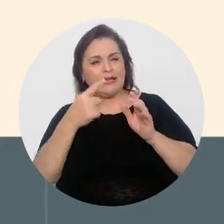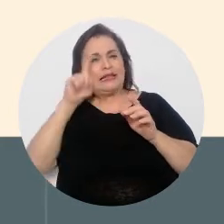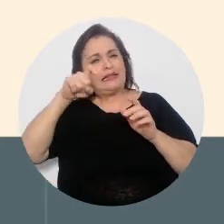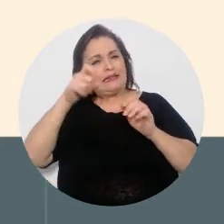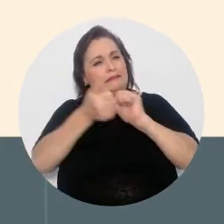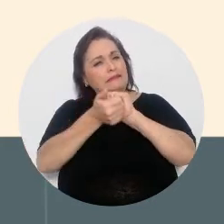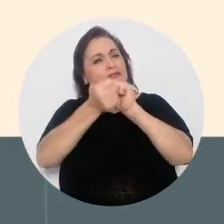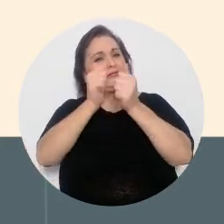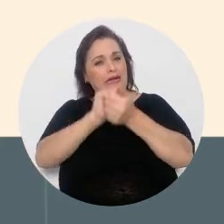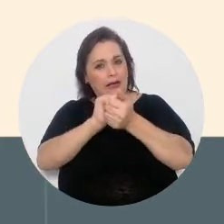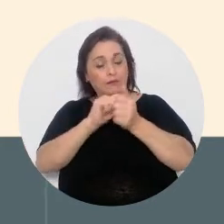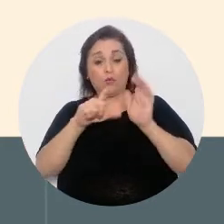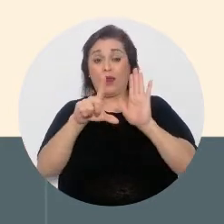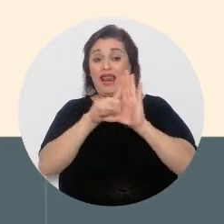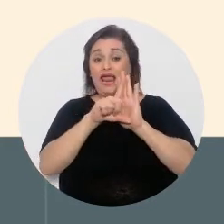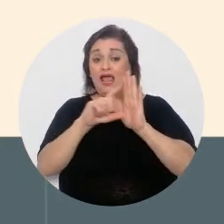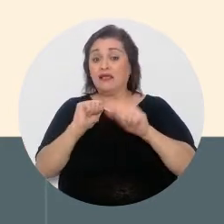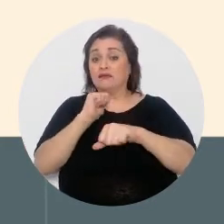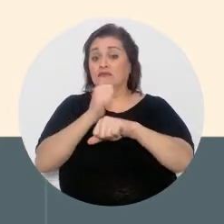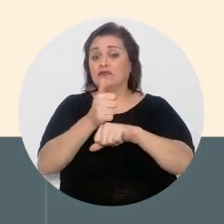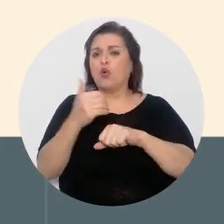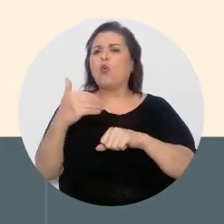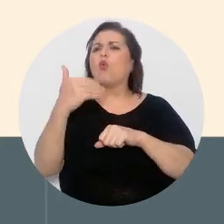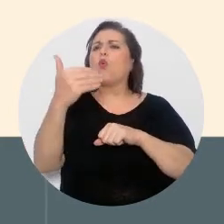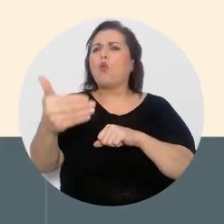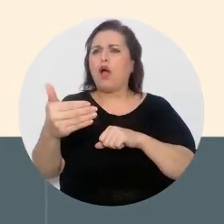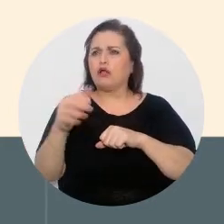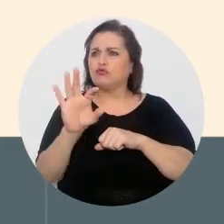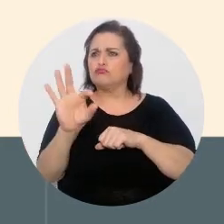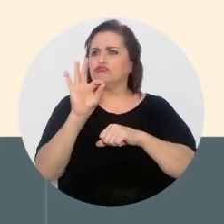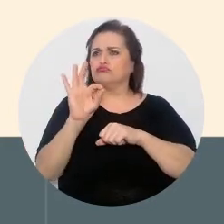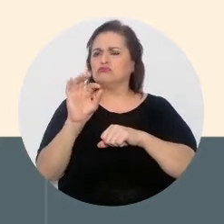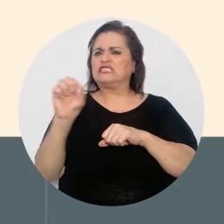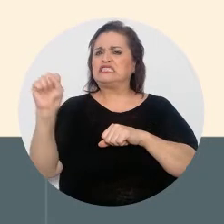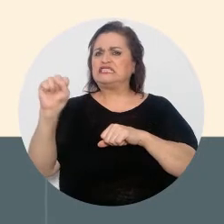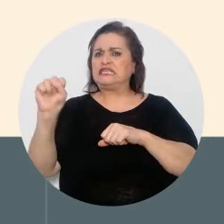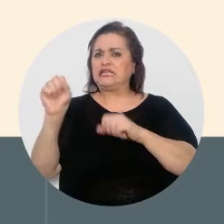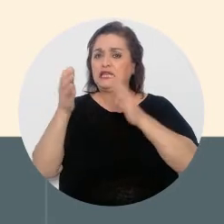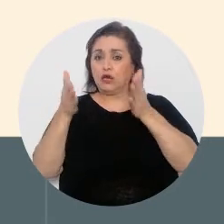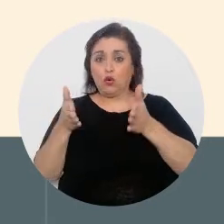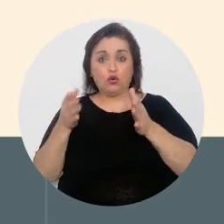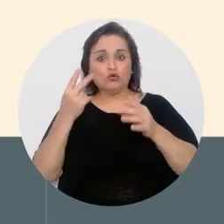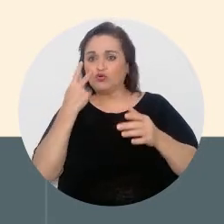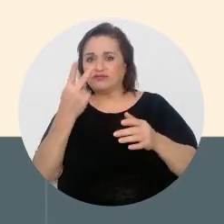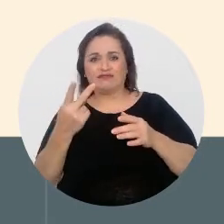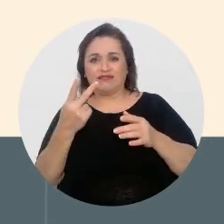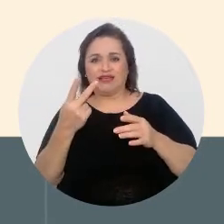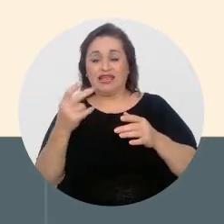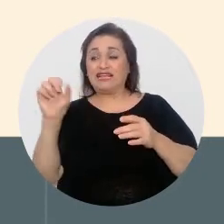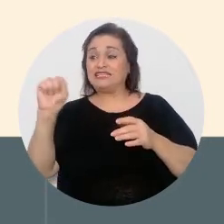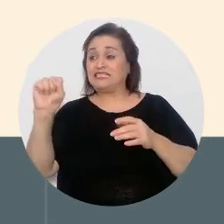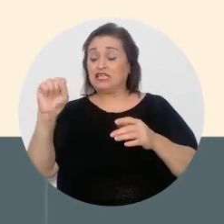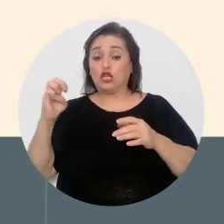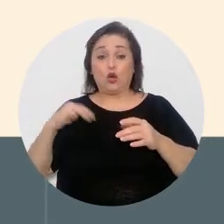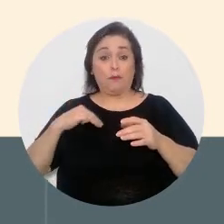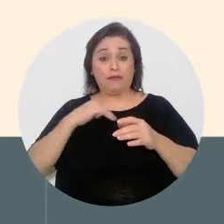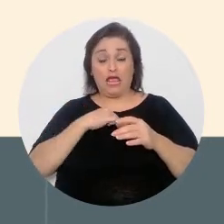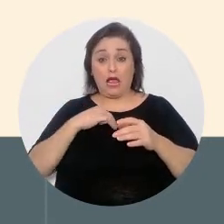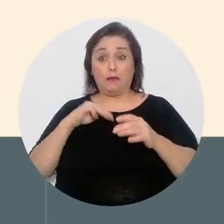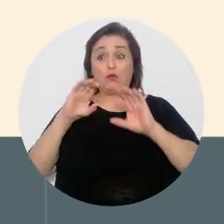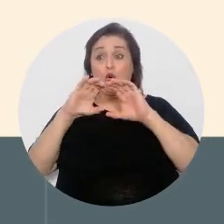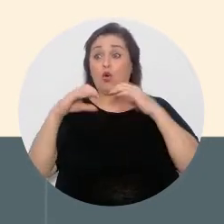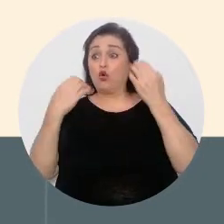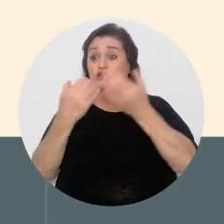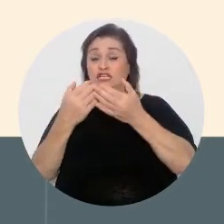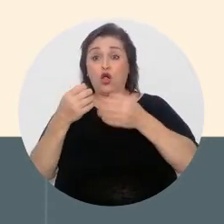precisión que realizar, y es que la ley no establecía cuándo se iban a elegir los síndicos. al ser el síndico miembro del Consejo de